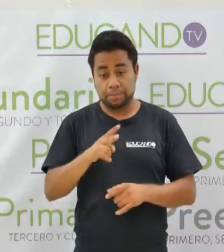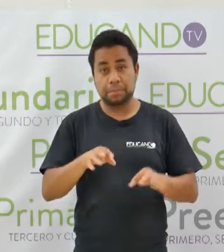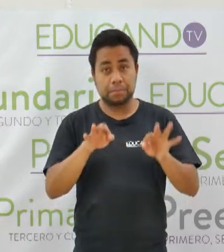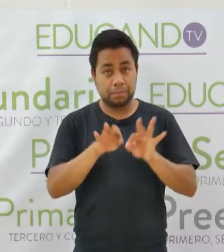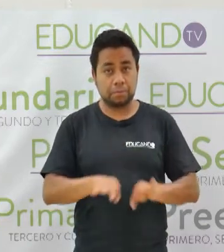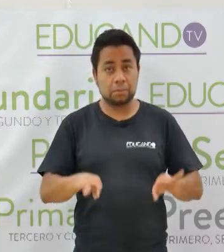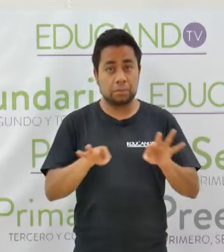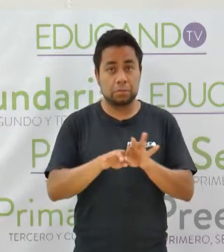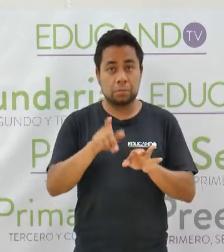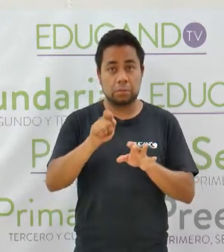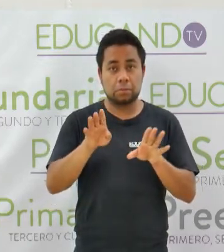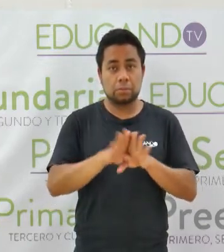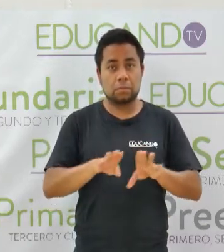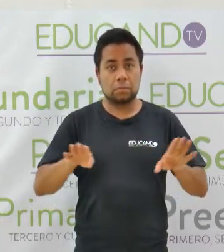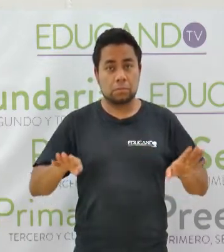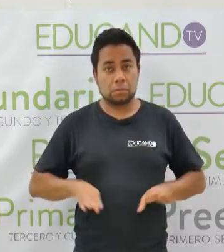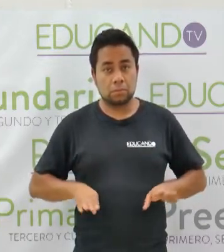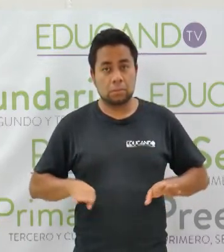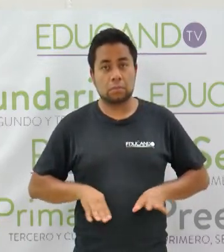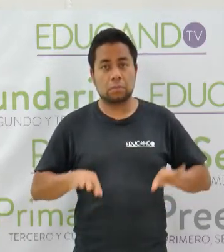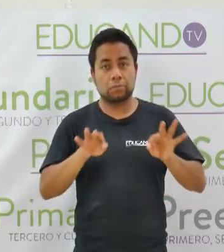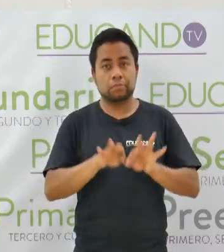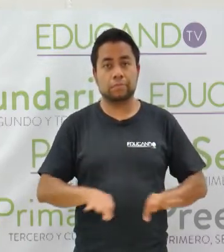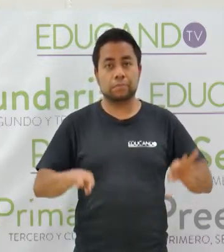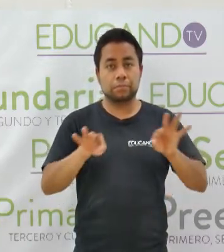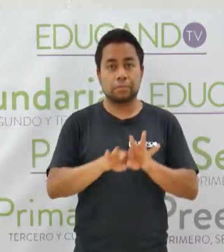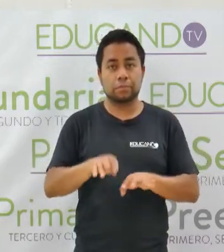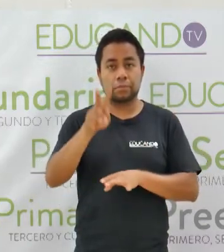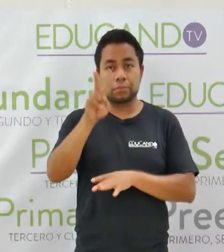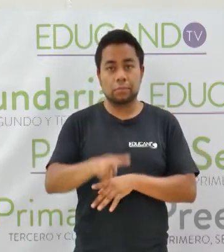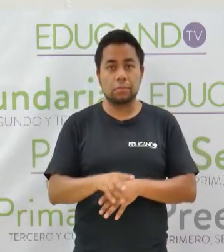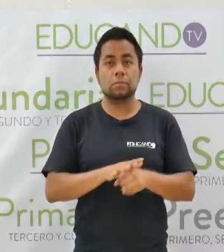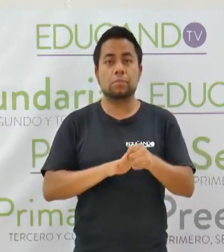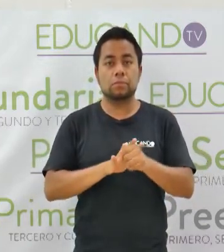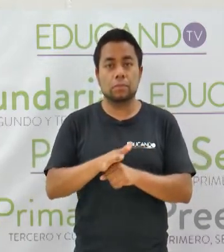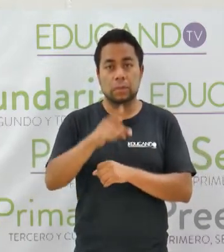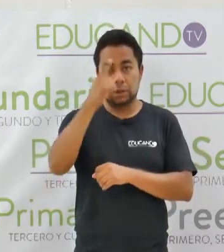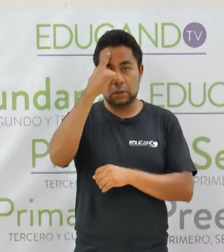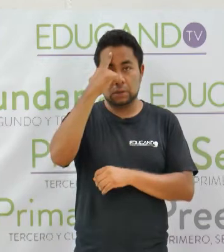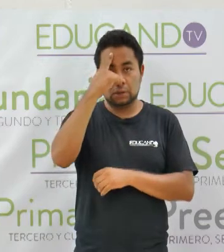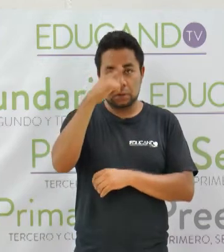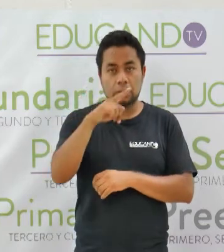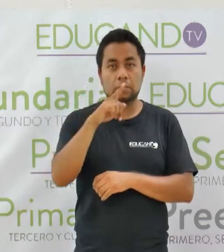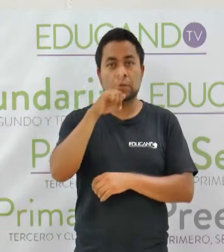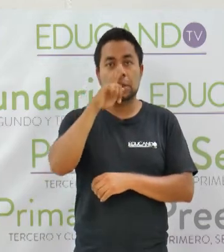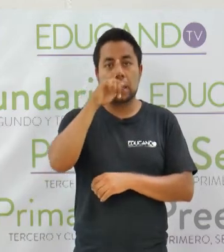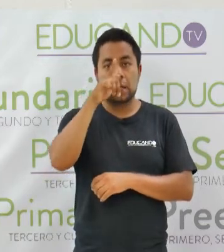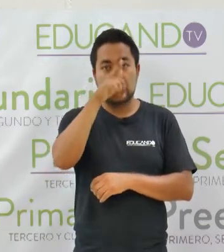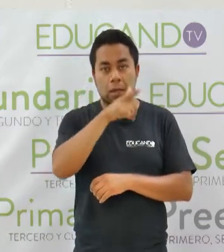parte importante, una característica importante, que es un lenguaje,